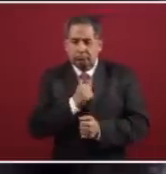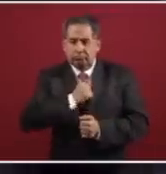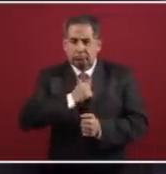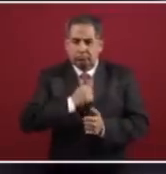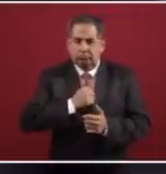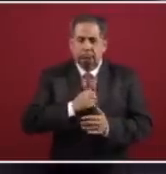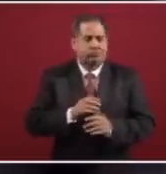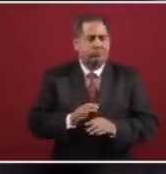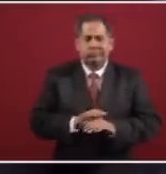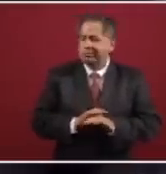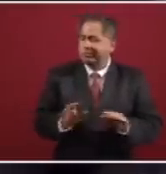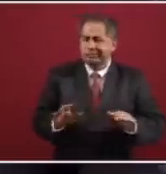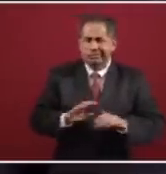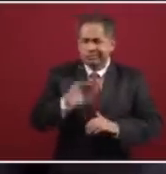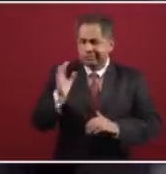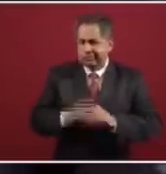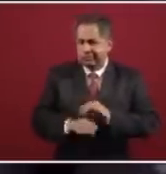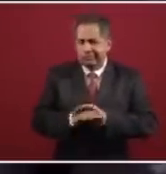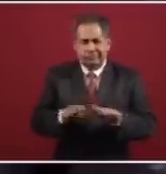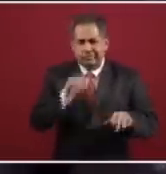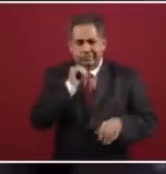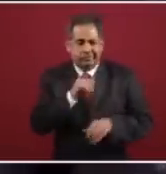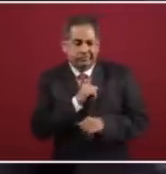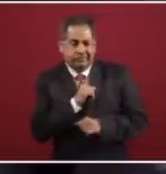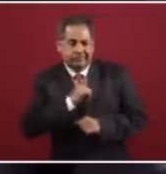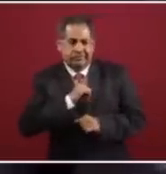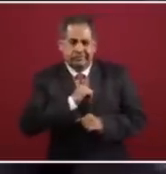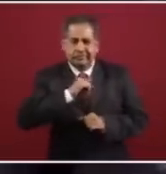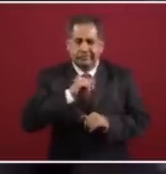Ahora ya no existe eso, no hay influyentismo,